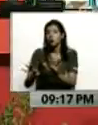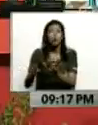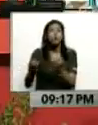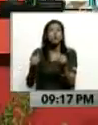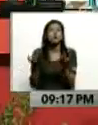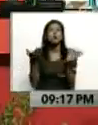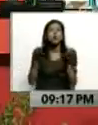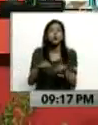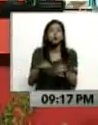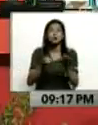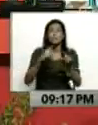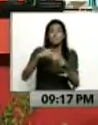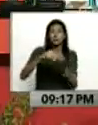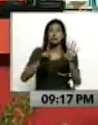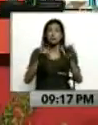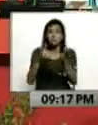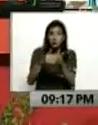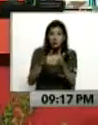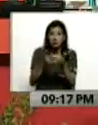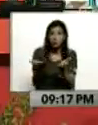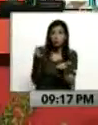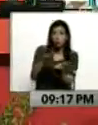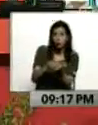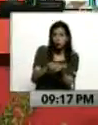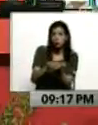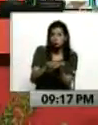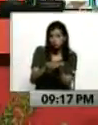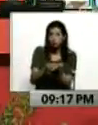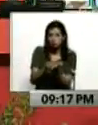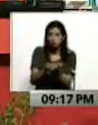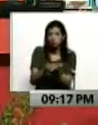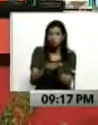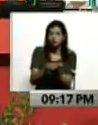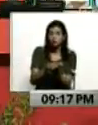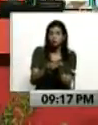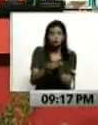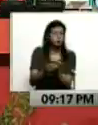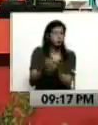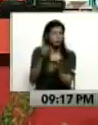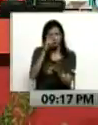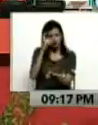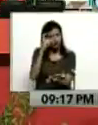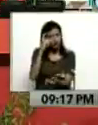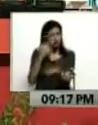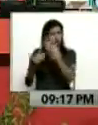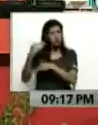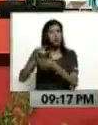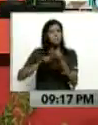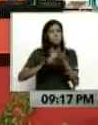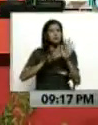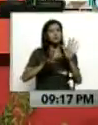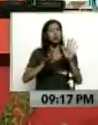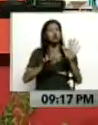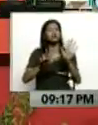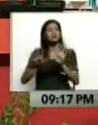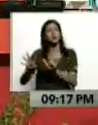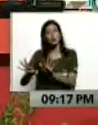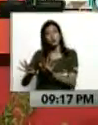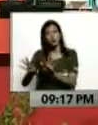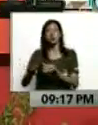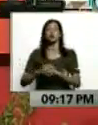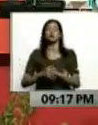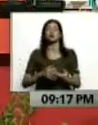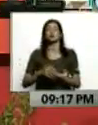comenzamos con más de 6000 muertos por por remontarnos solo a esa época del